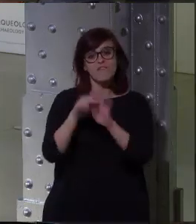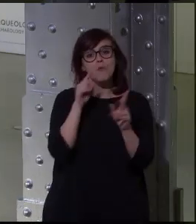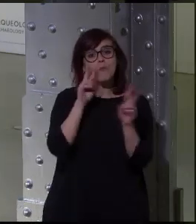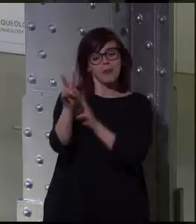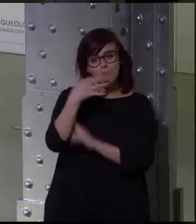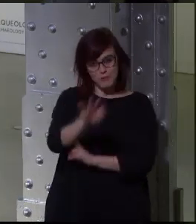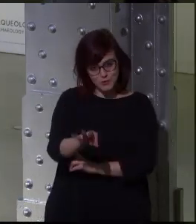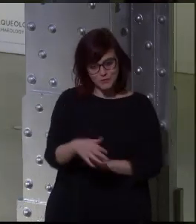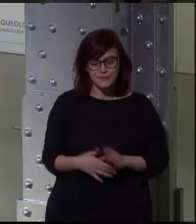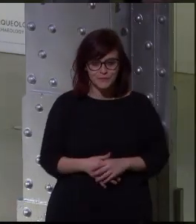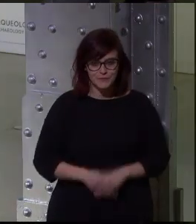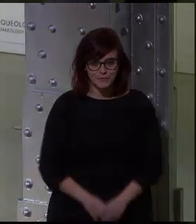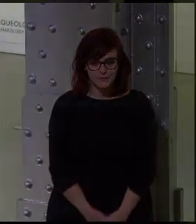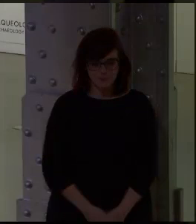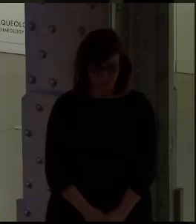por favor.